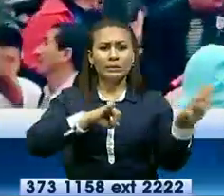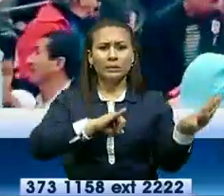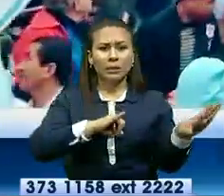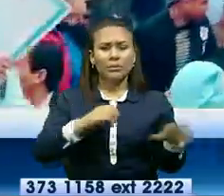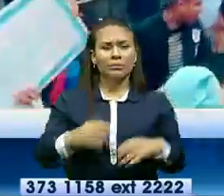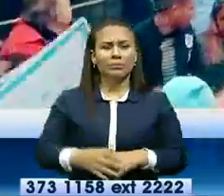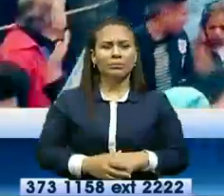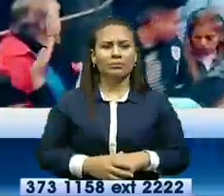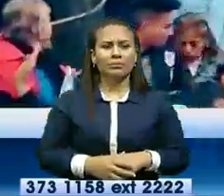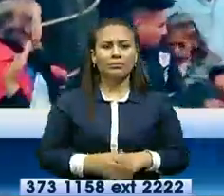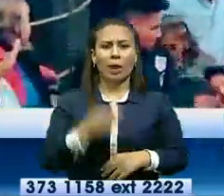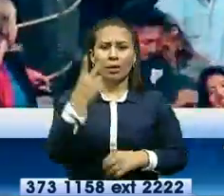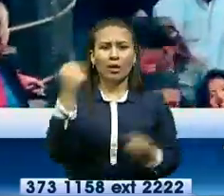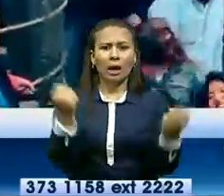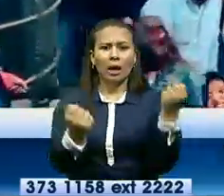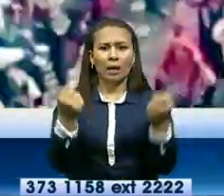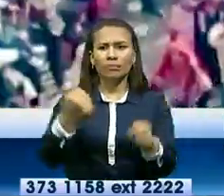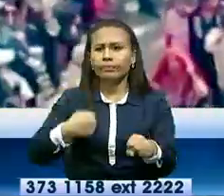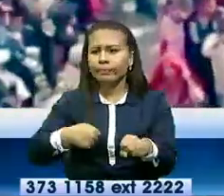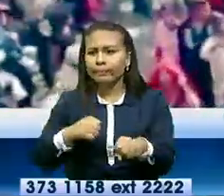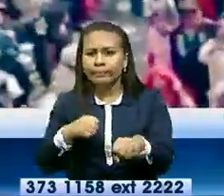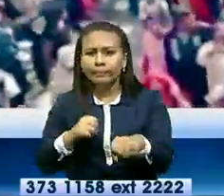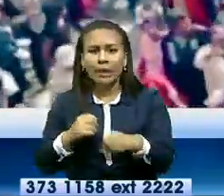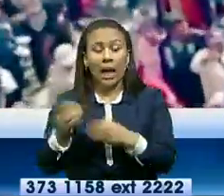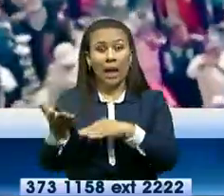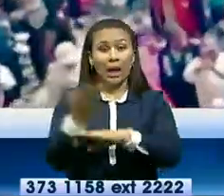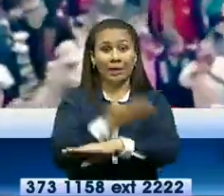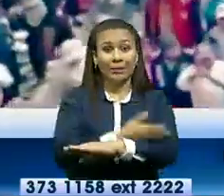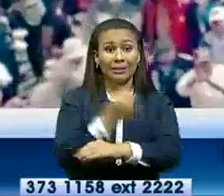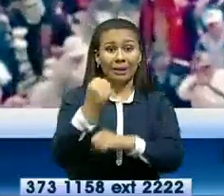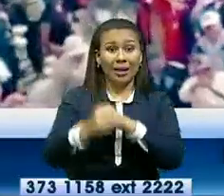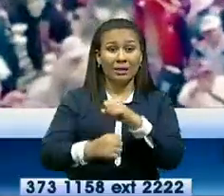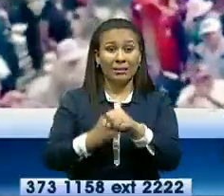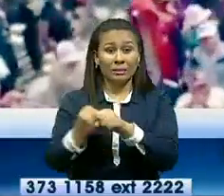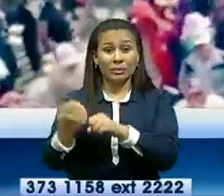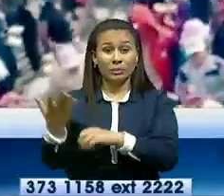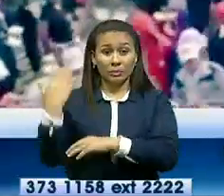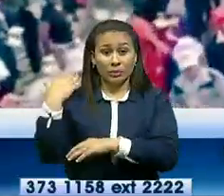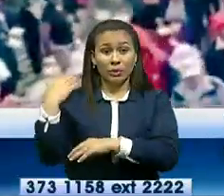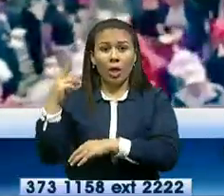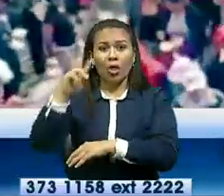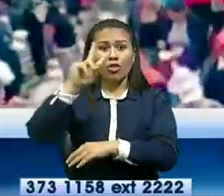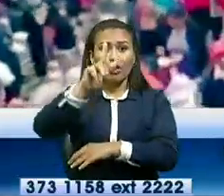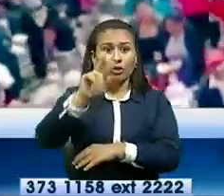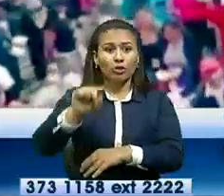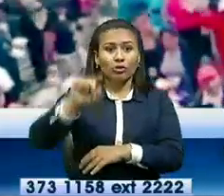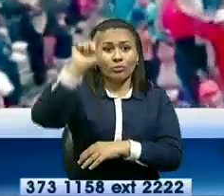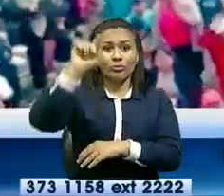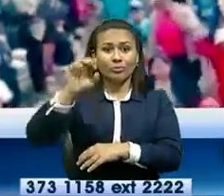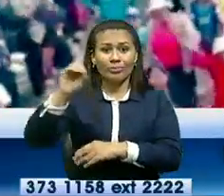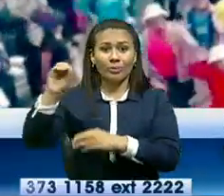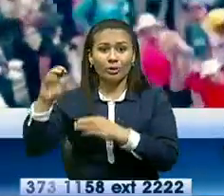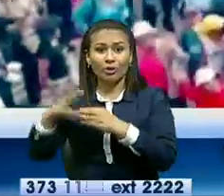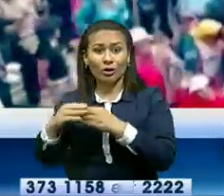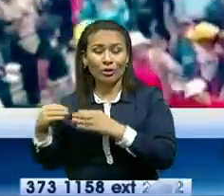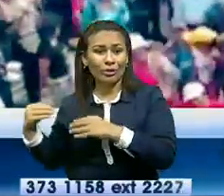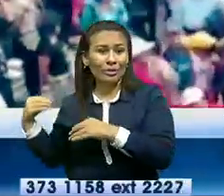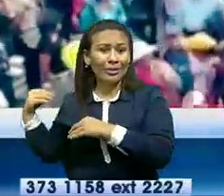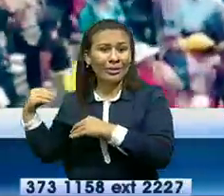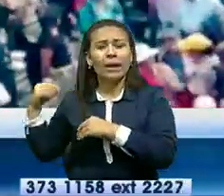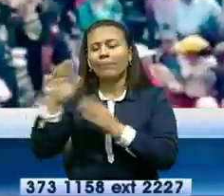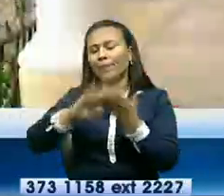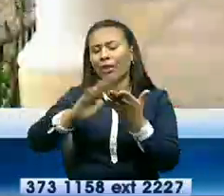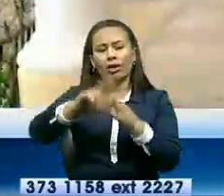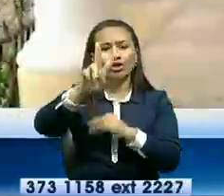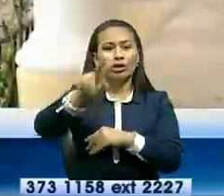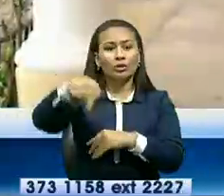motocicletas y 2 vehículos patrulleros. El año pasado la presencia de los fieles superó los 2 millones en los 3 tramos y se espera que